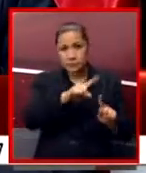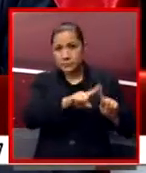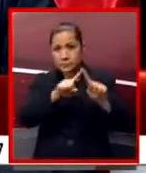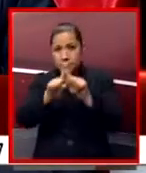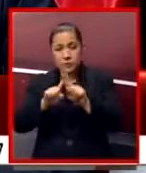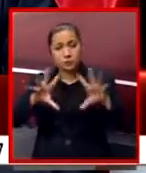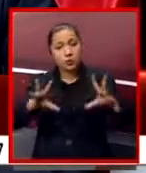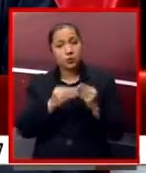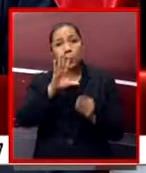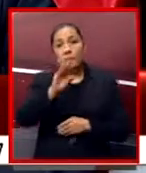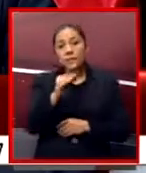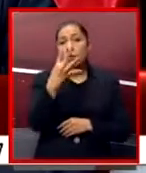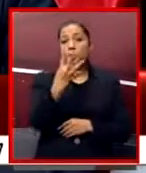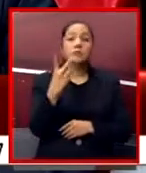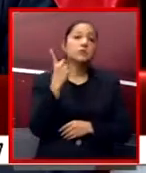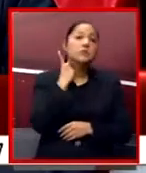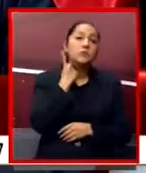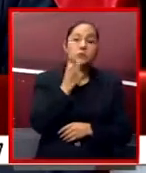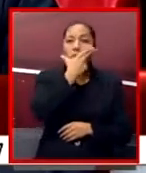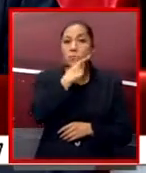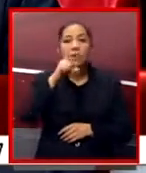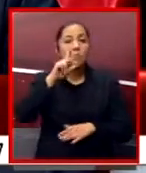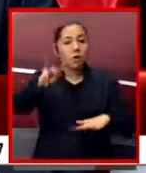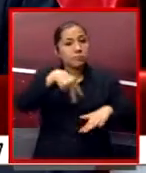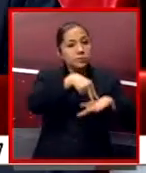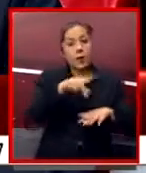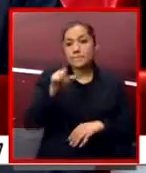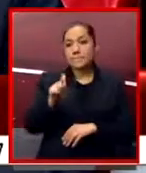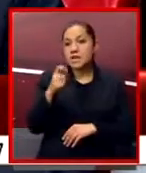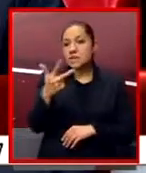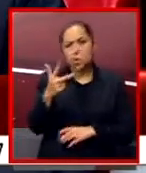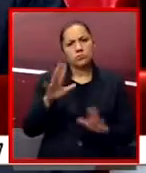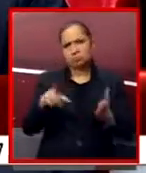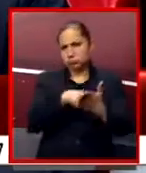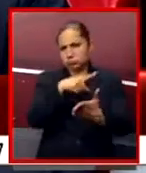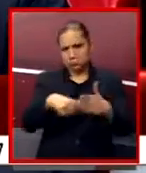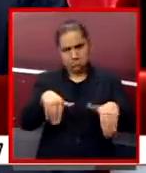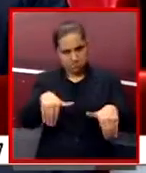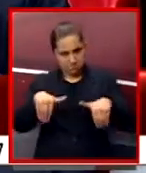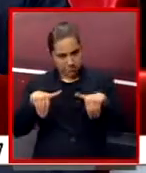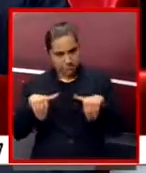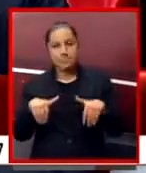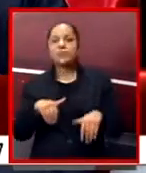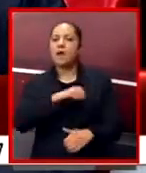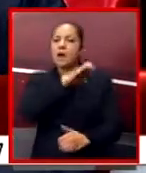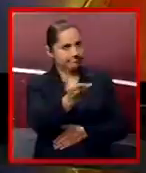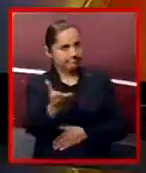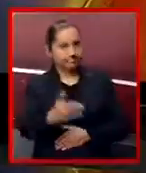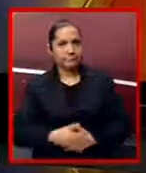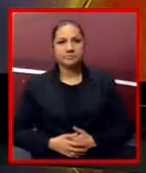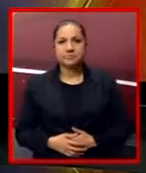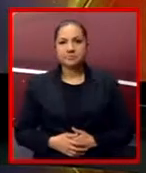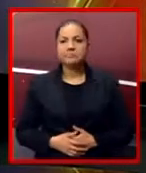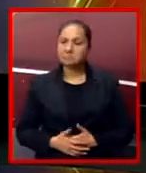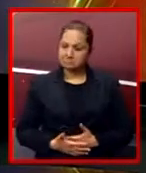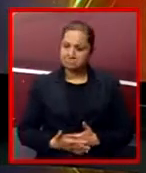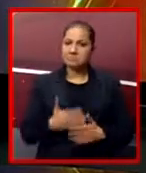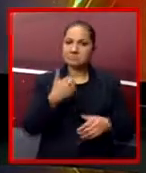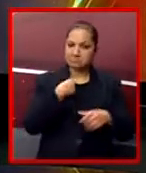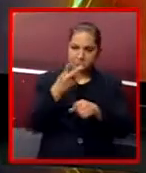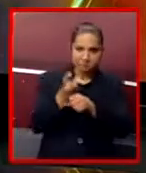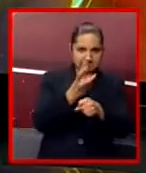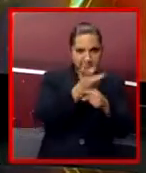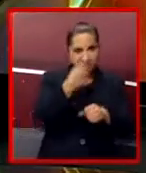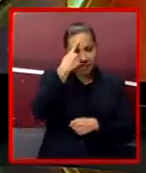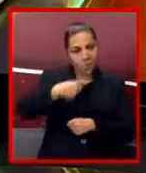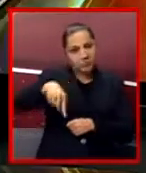la tribuna y 28 que declinaron su intervención. Se levanta la sesión. Lo invitamos a que visite nuestras